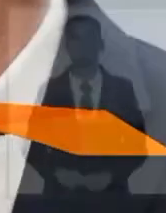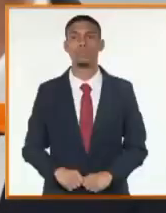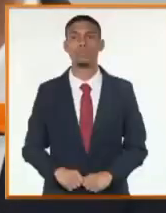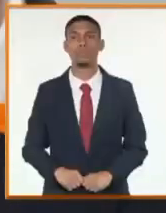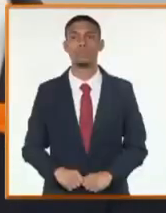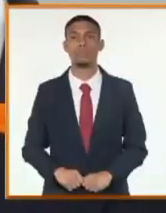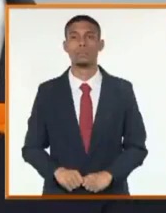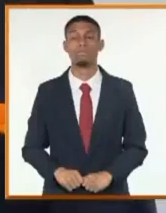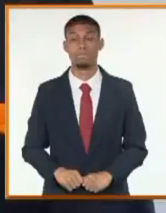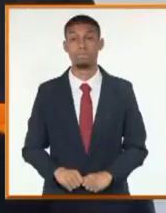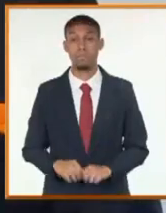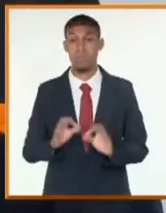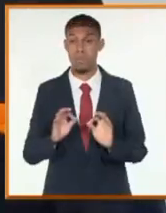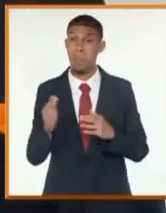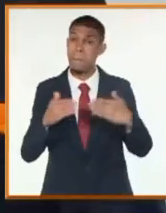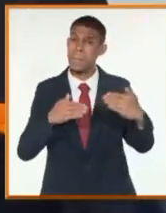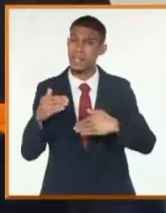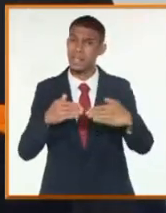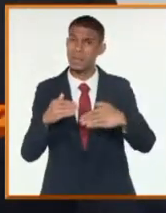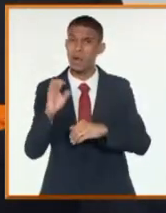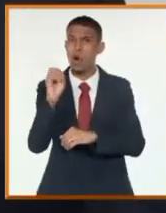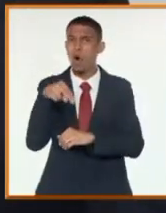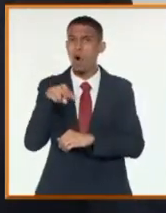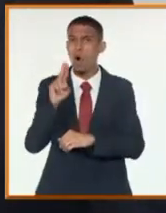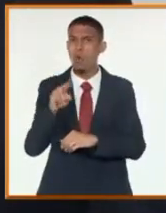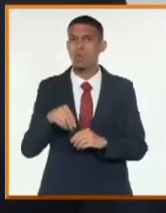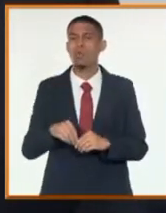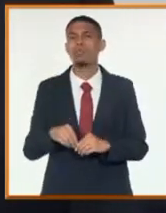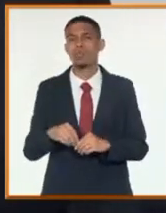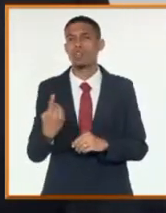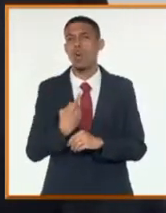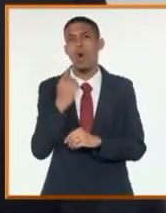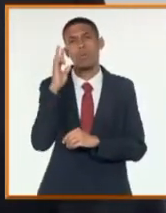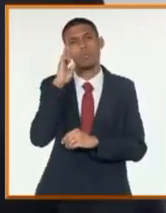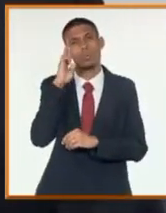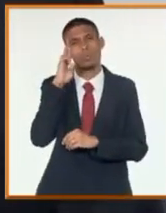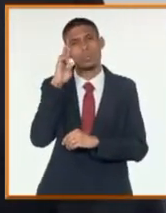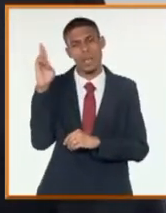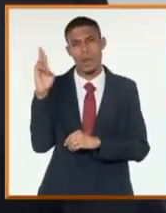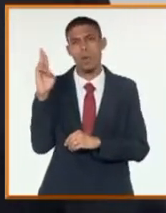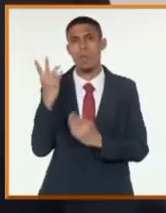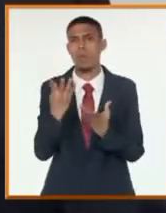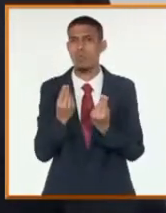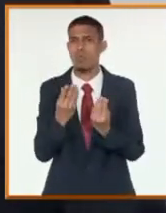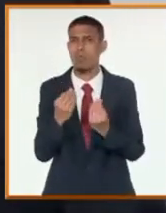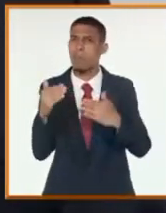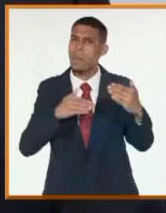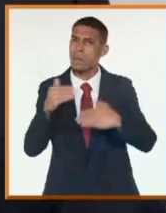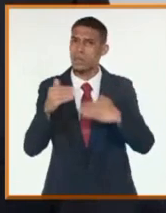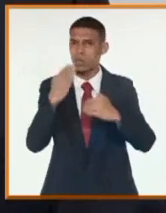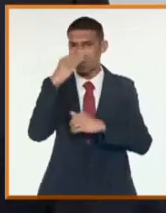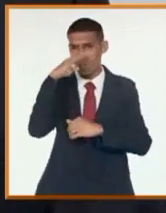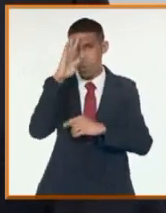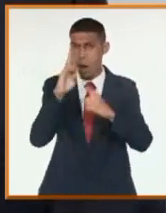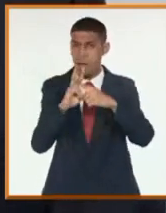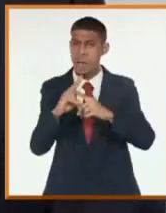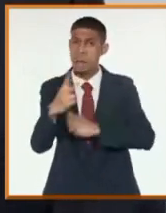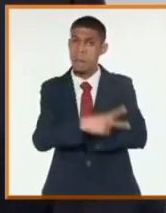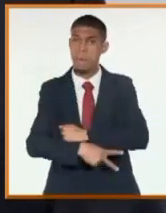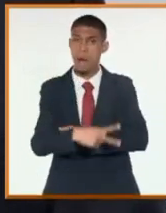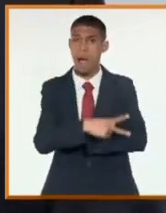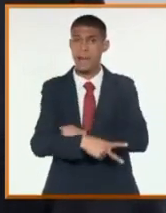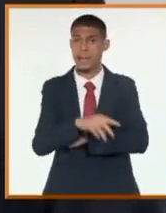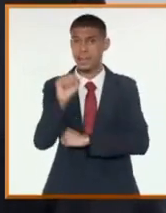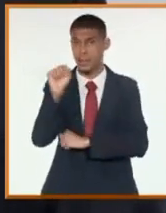un evento que ocurrió anteriormente en La Habana, que fue un antecedente para la participación de Cuba y de los países del sur en esta cumbre,